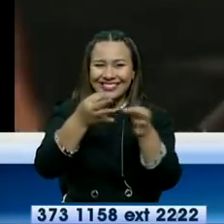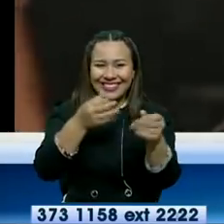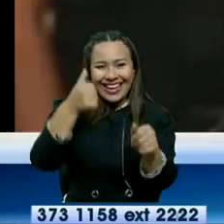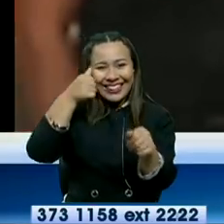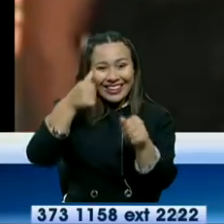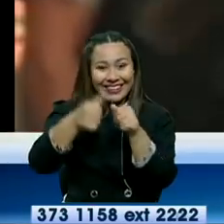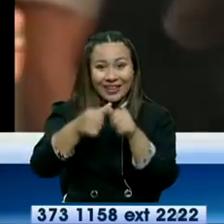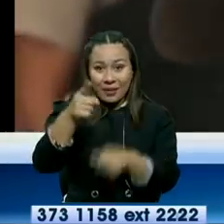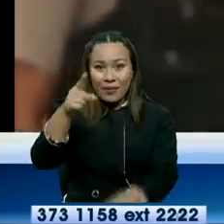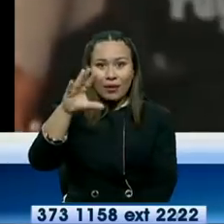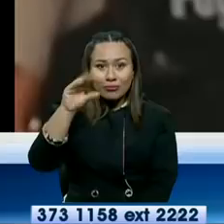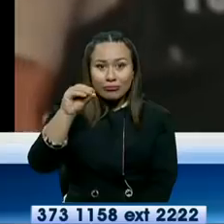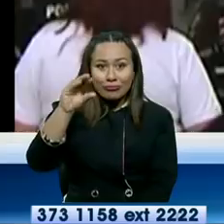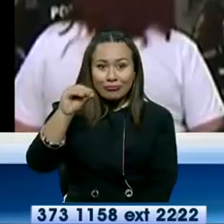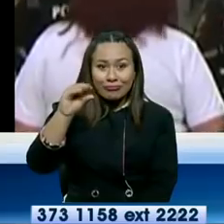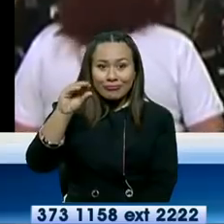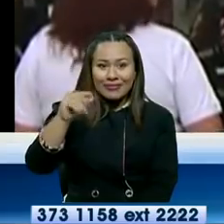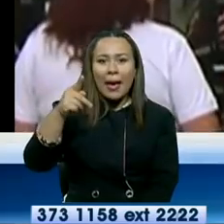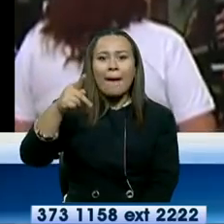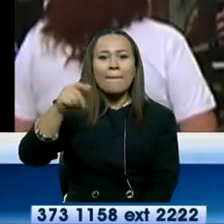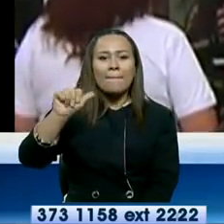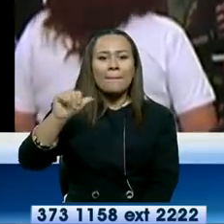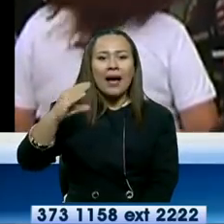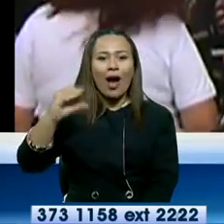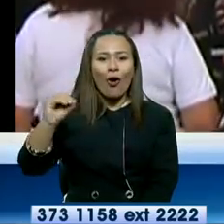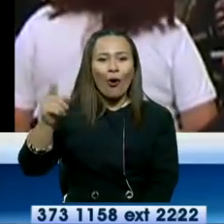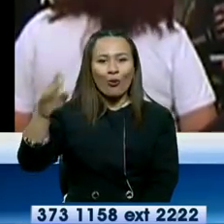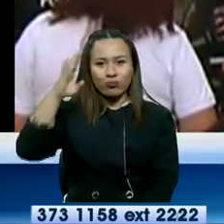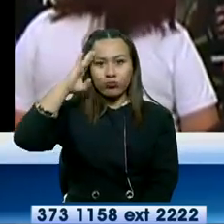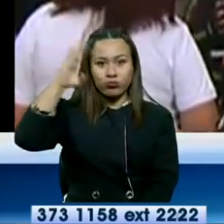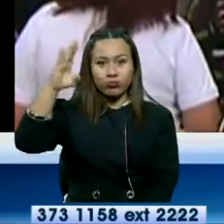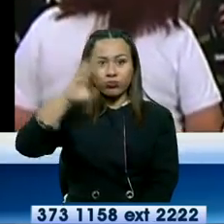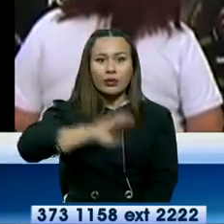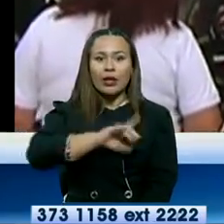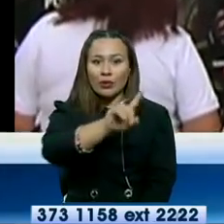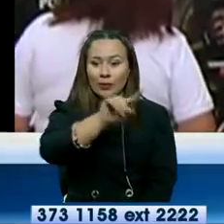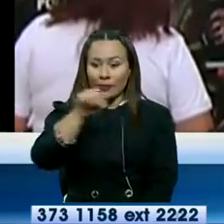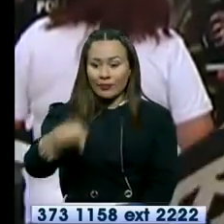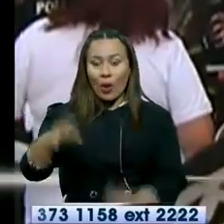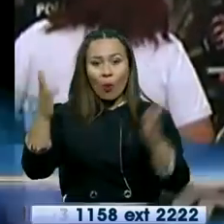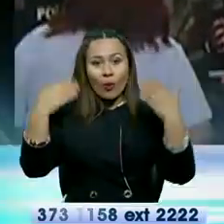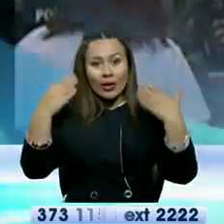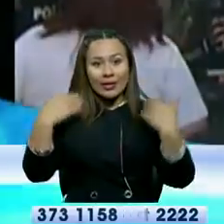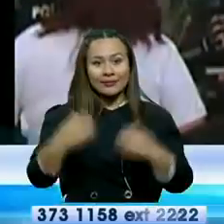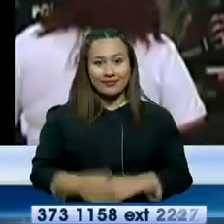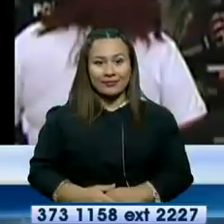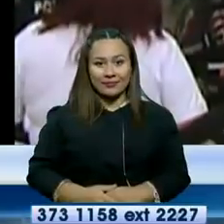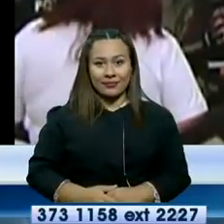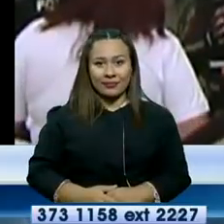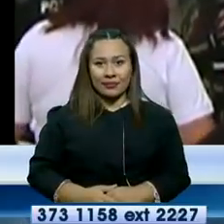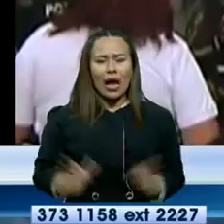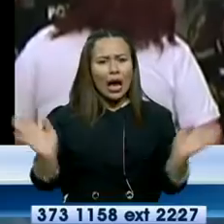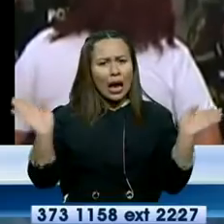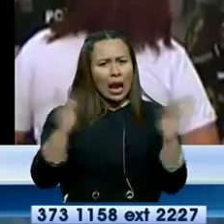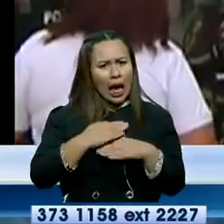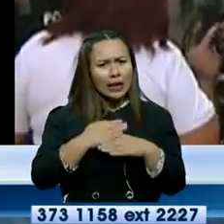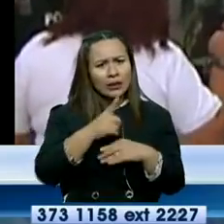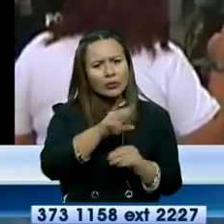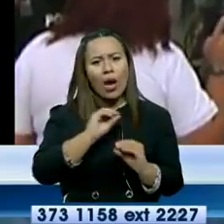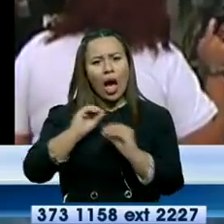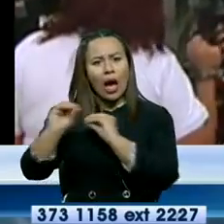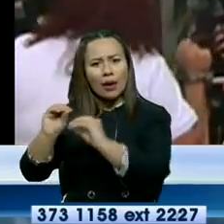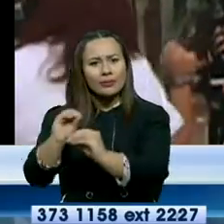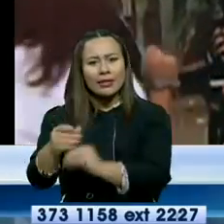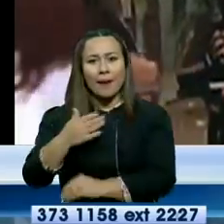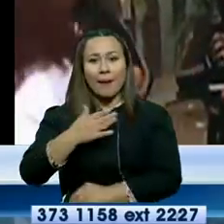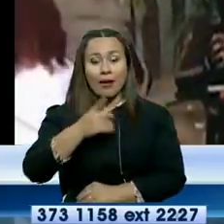recomienda Paquito Policía. De aquí en la ciudad de Guayaquil ustedes pueden acercarse al UPC más cercano para que mis